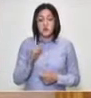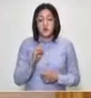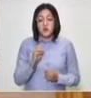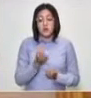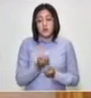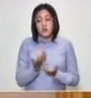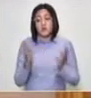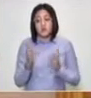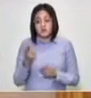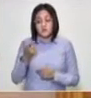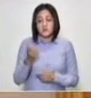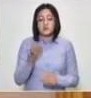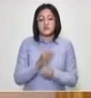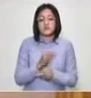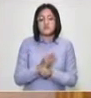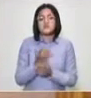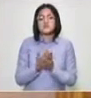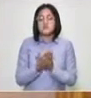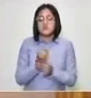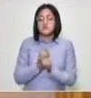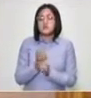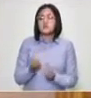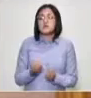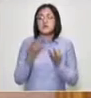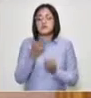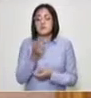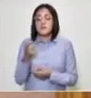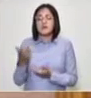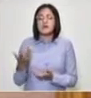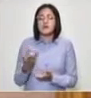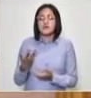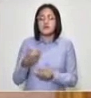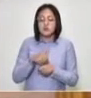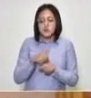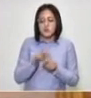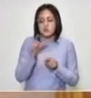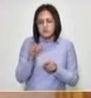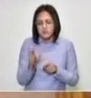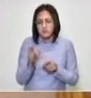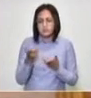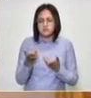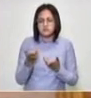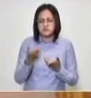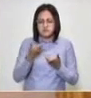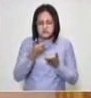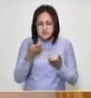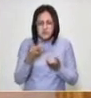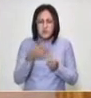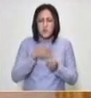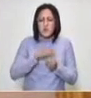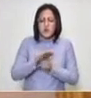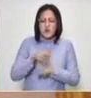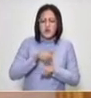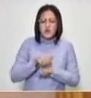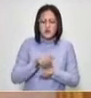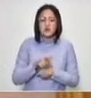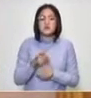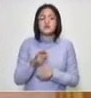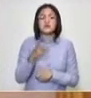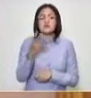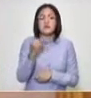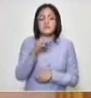algunas armas, estamos en proceso de verificación pericial, calibre pistola, calibre 9